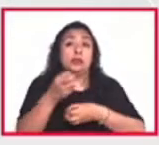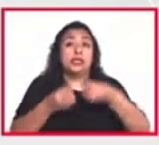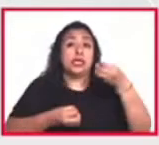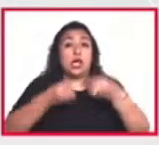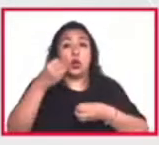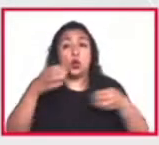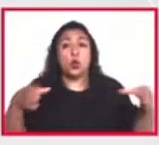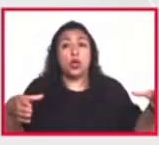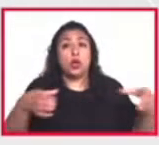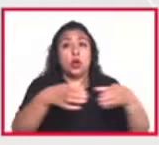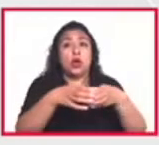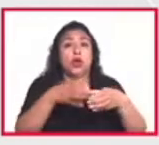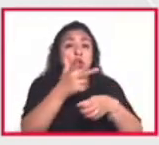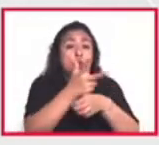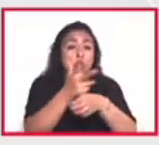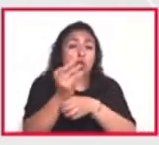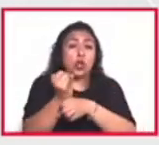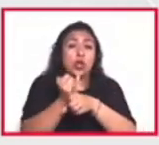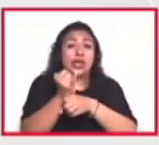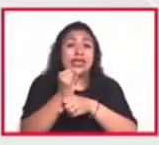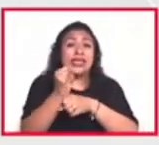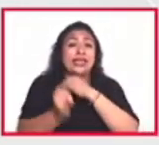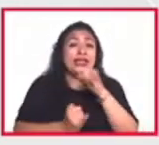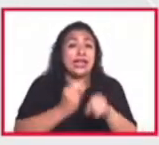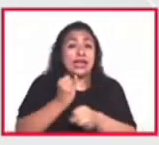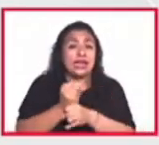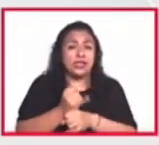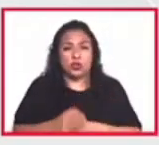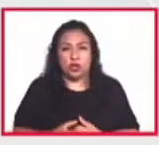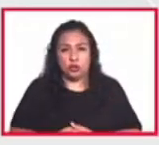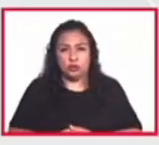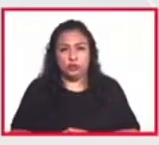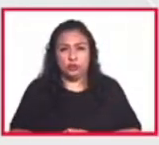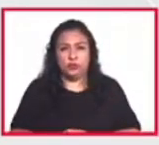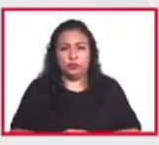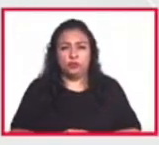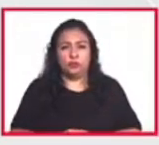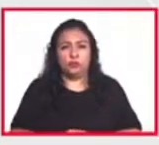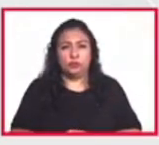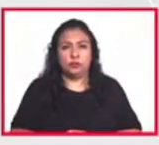categoría del documental internacional. ¿Dónde quedó mi gloria?